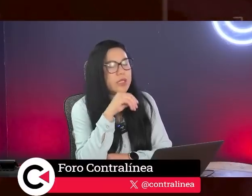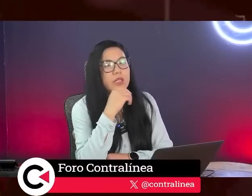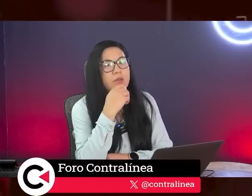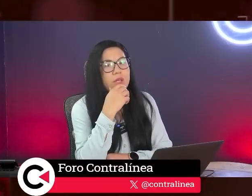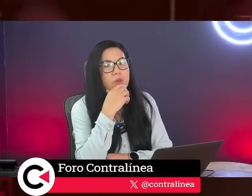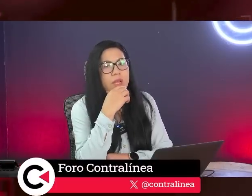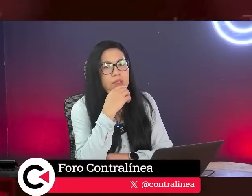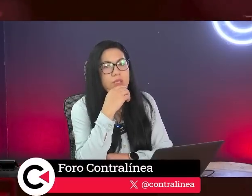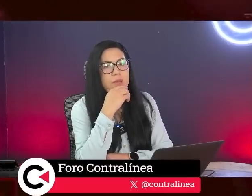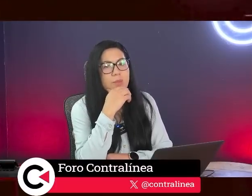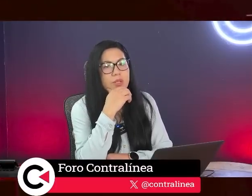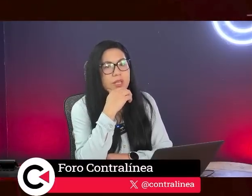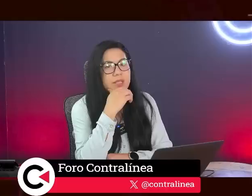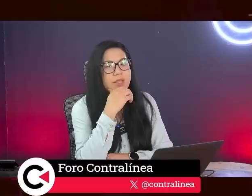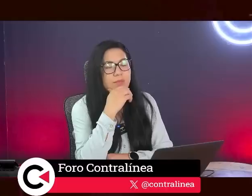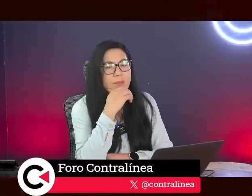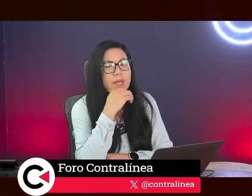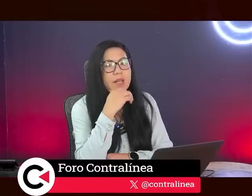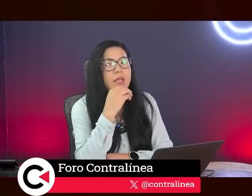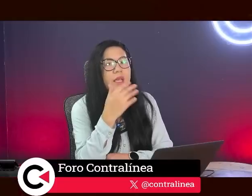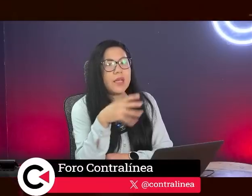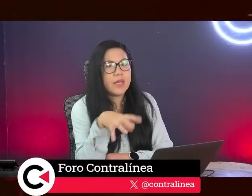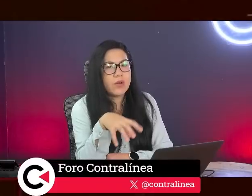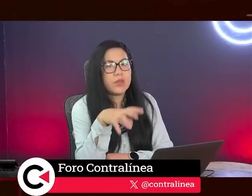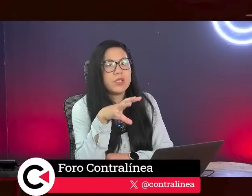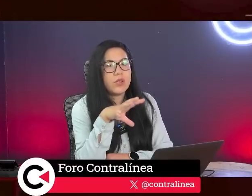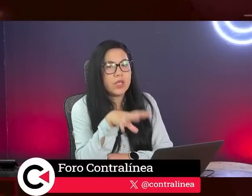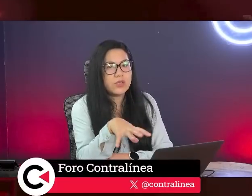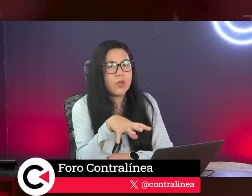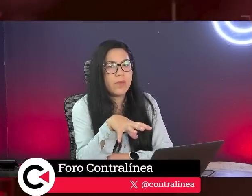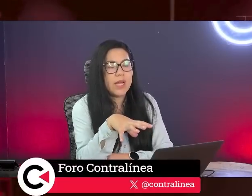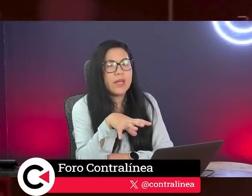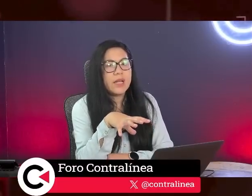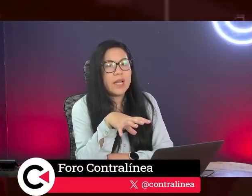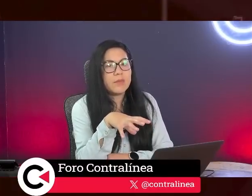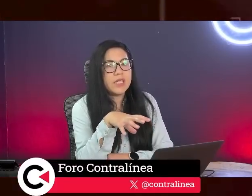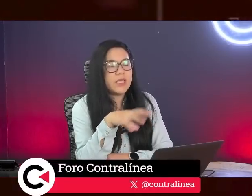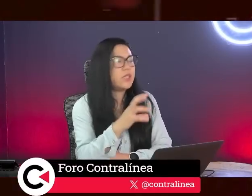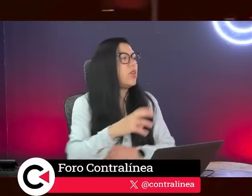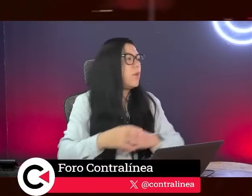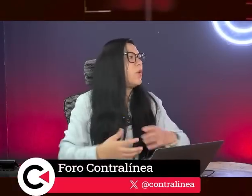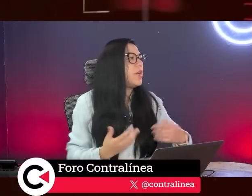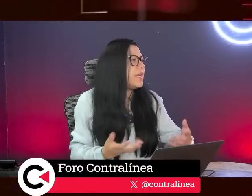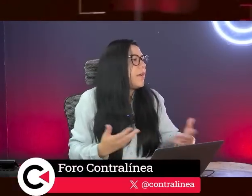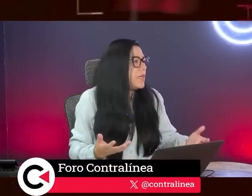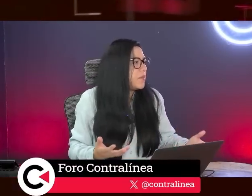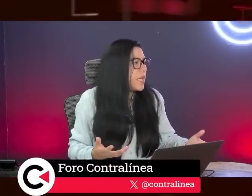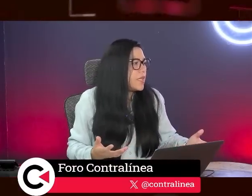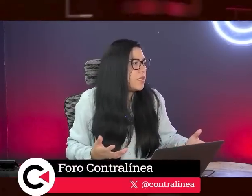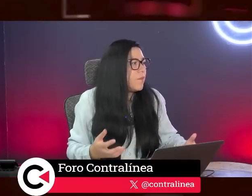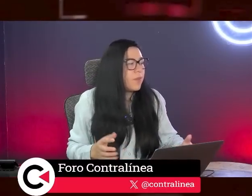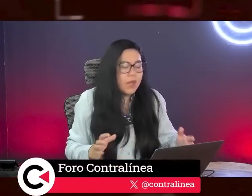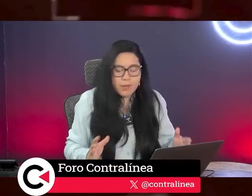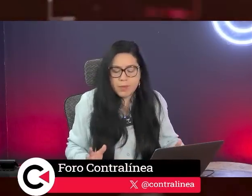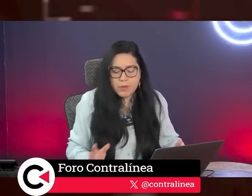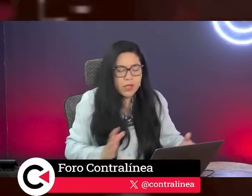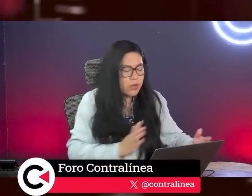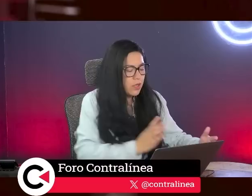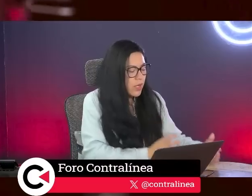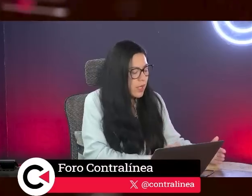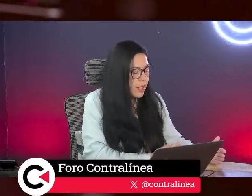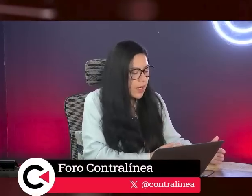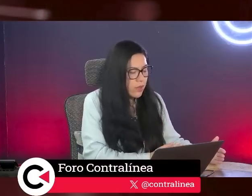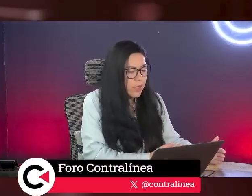60 a 64 años. Importante también ver en qué condiciones toma la administración y por qué ella misma dice: a ver,